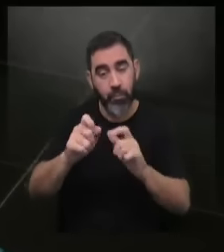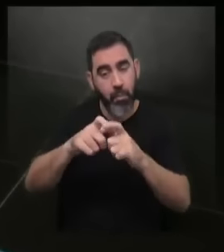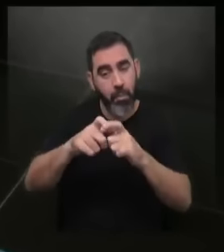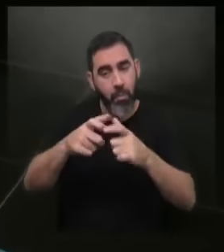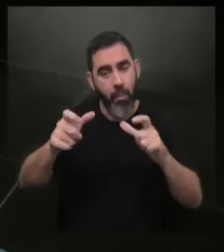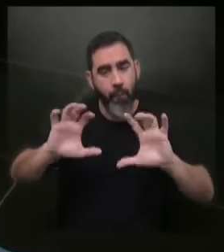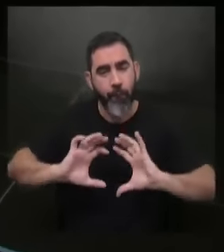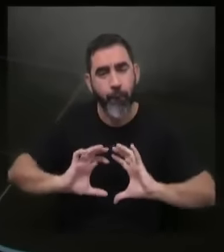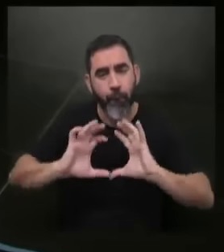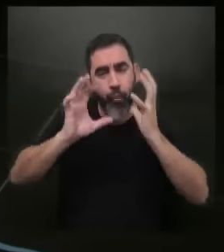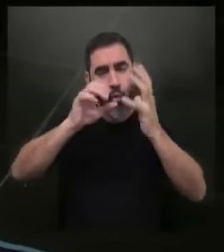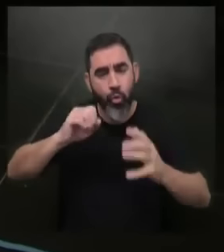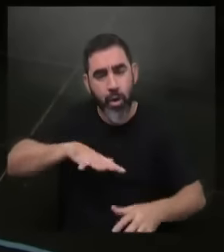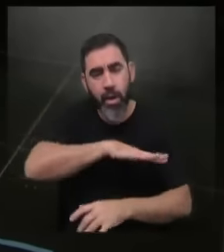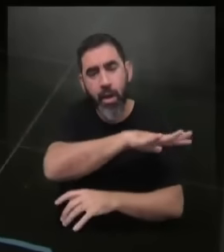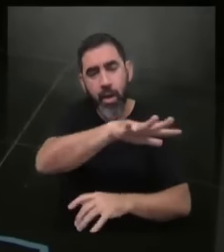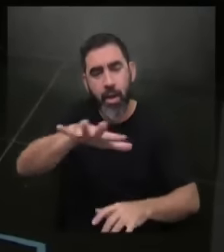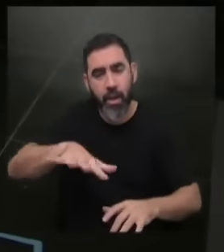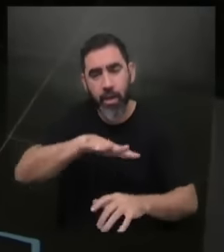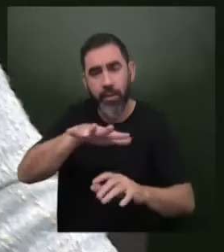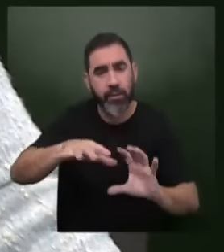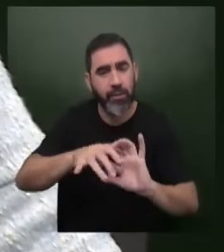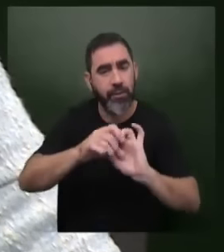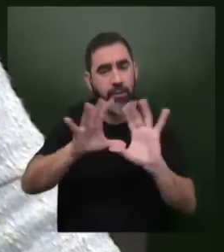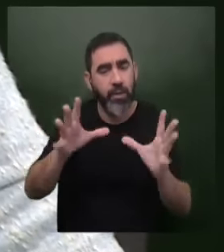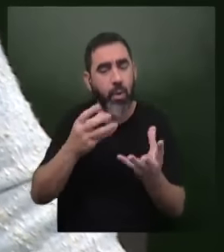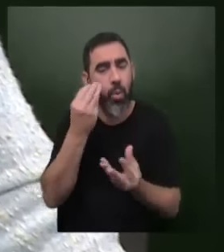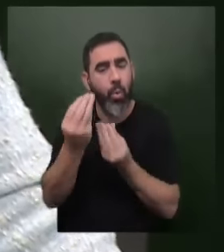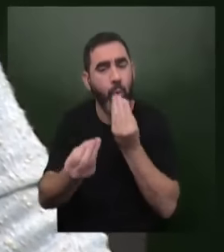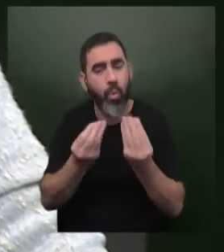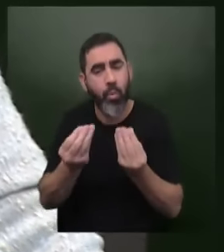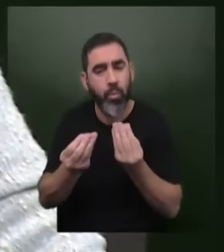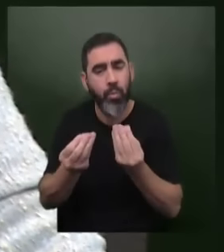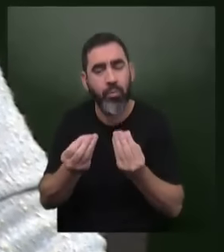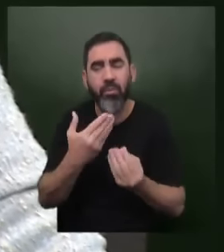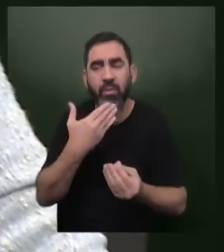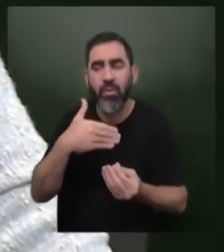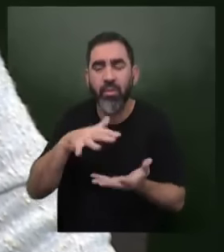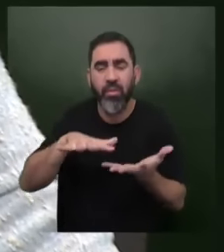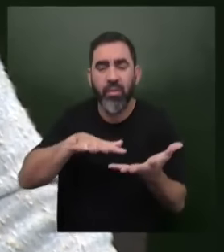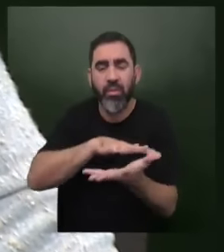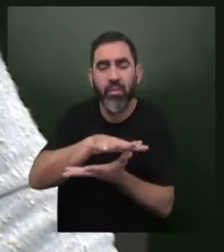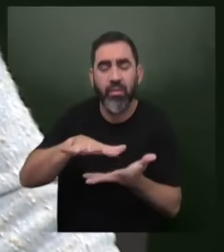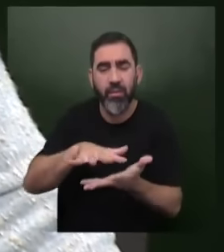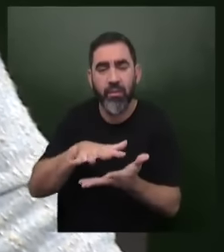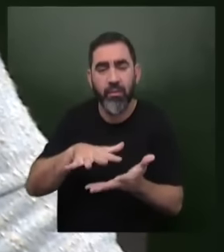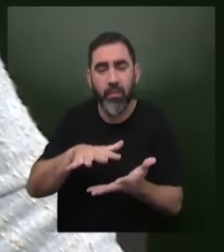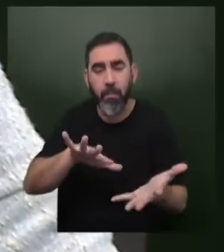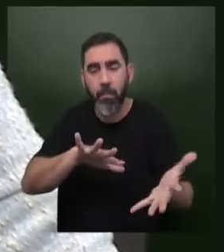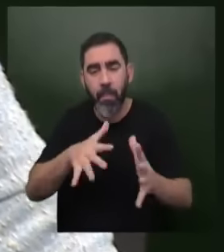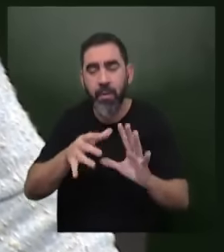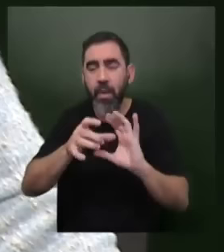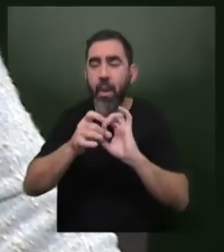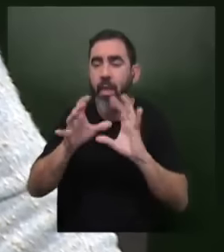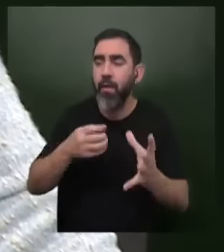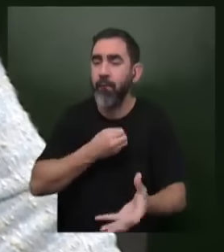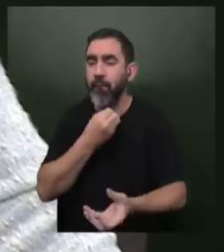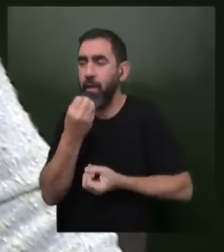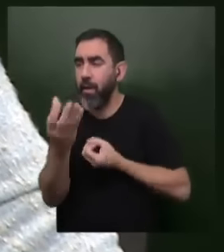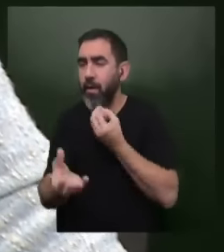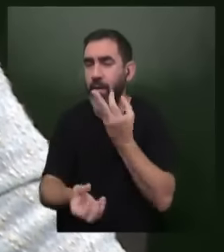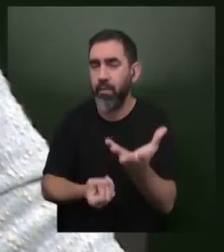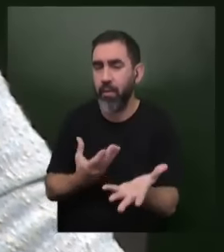violencias en las sociedades democráticas no cómo es que cómo es que se explica este este fenómeno cuando parece que hay más libertad de expresión